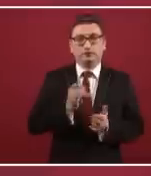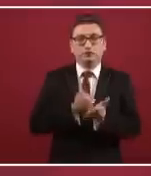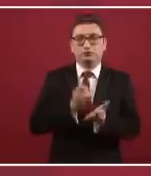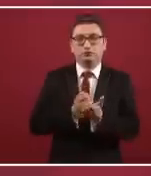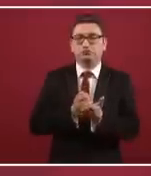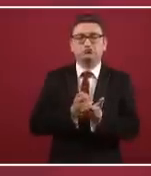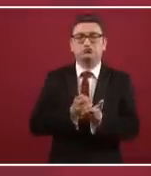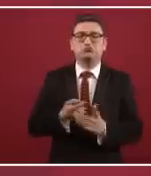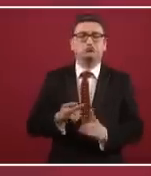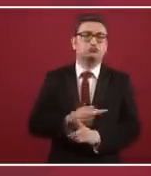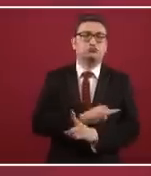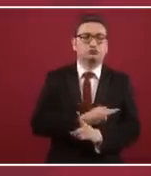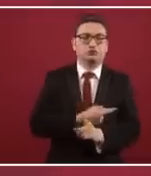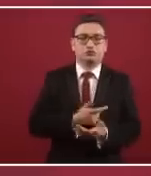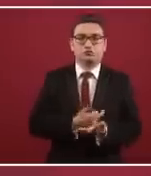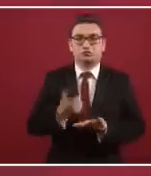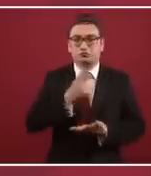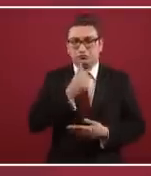impuestos,